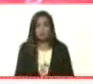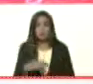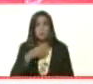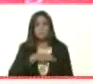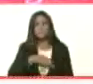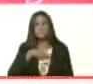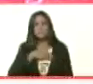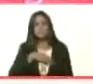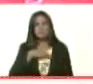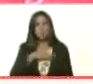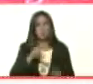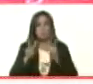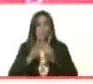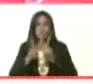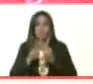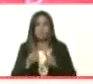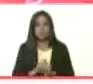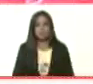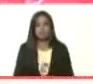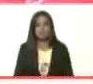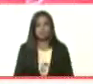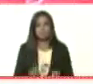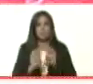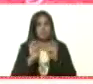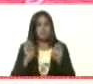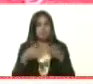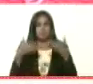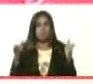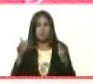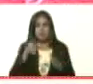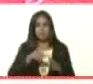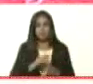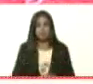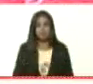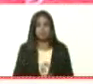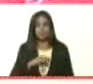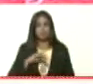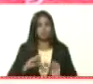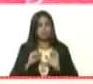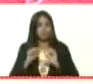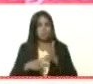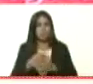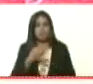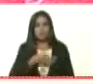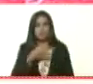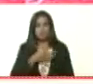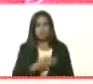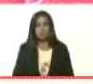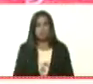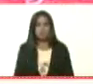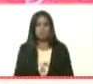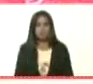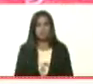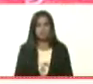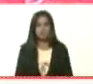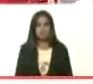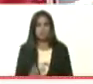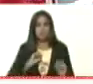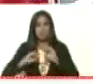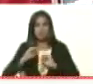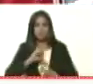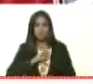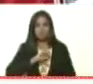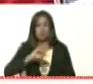Vivienda Venezuela, la educación pública, para avanzar en lo social, el movimiento